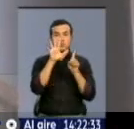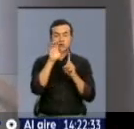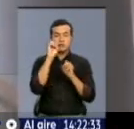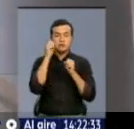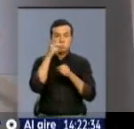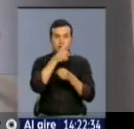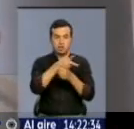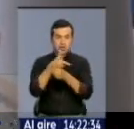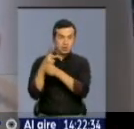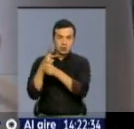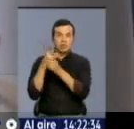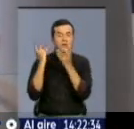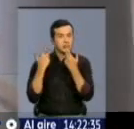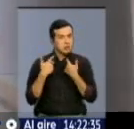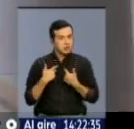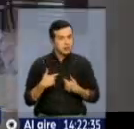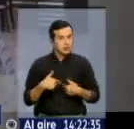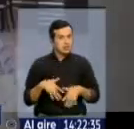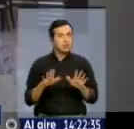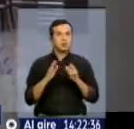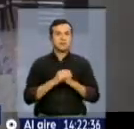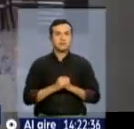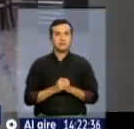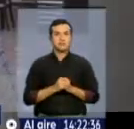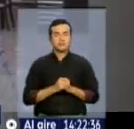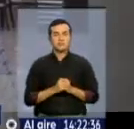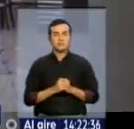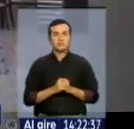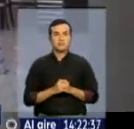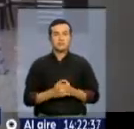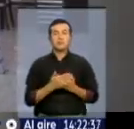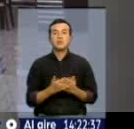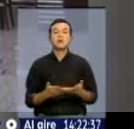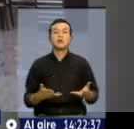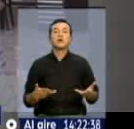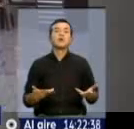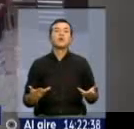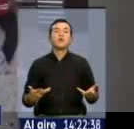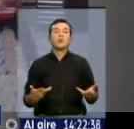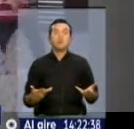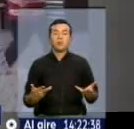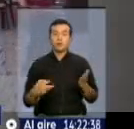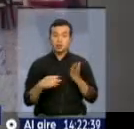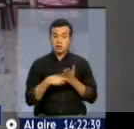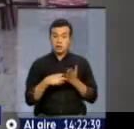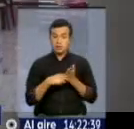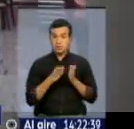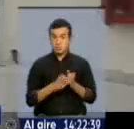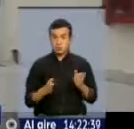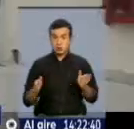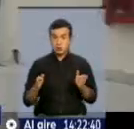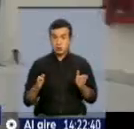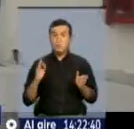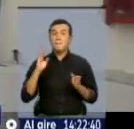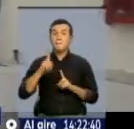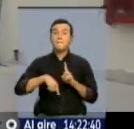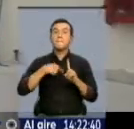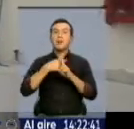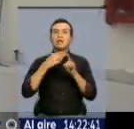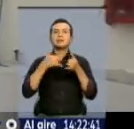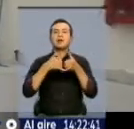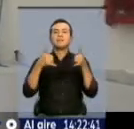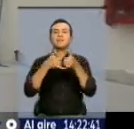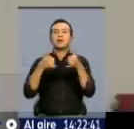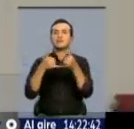cámaras IP distribuidas con sistema de bioanalítica. Para que esto no sea un terminal terrestre, sino sea más bien un shopping. La obra, que inició